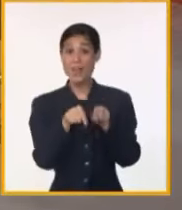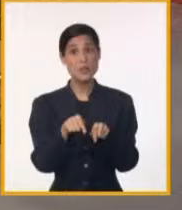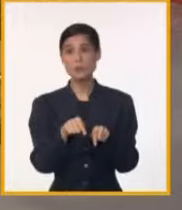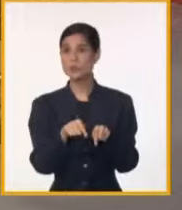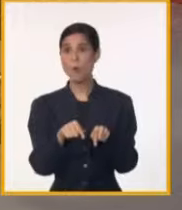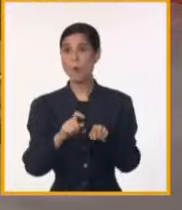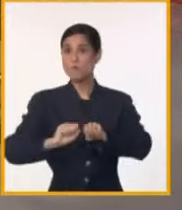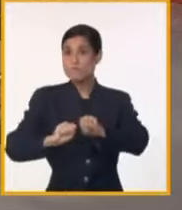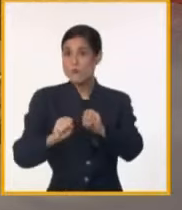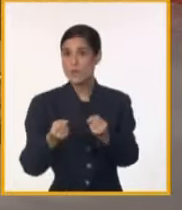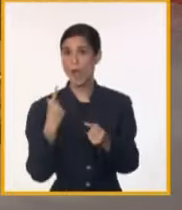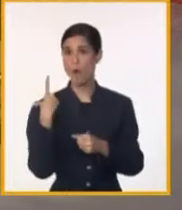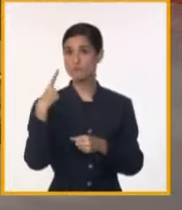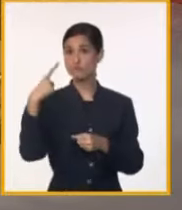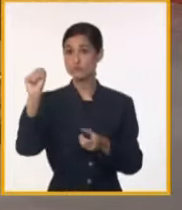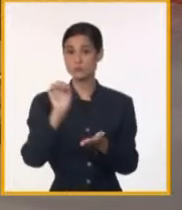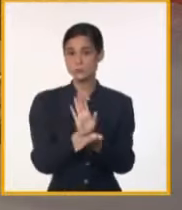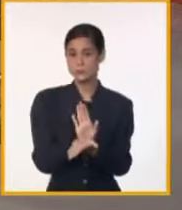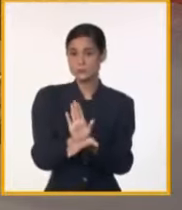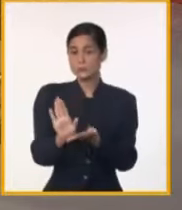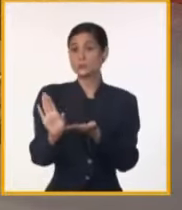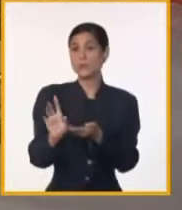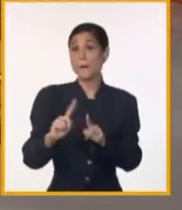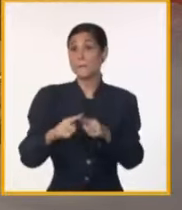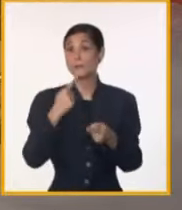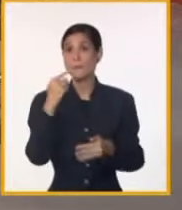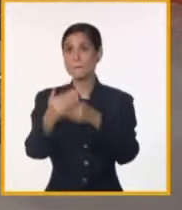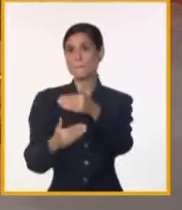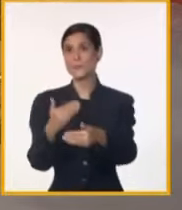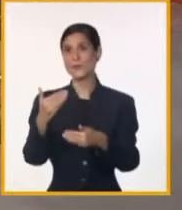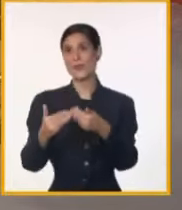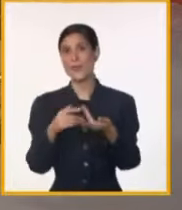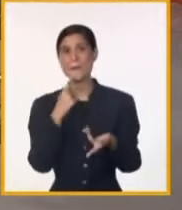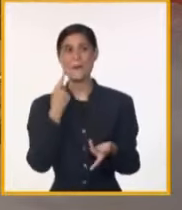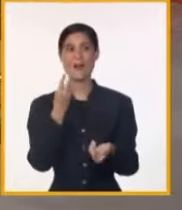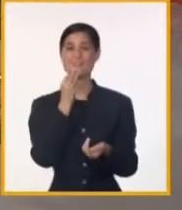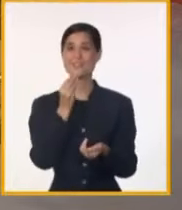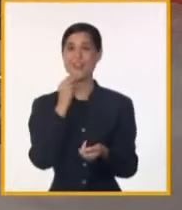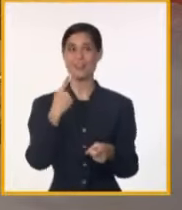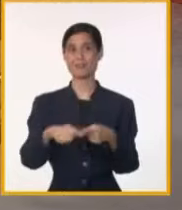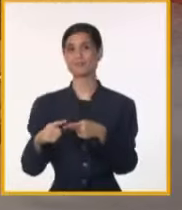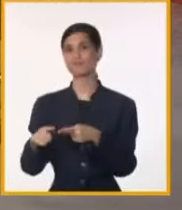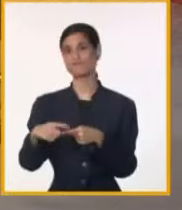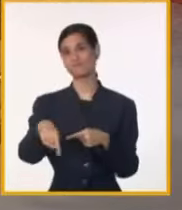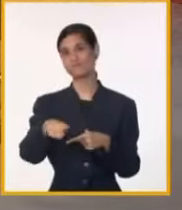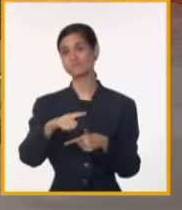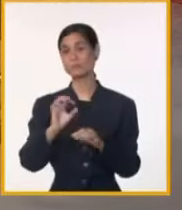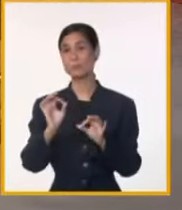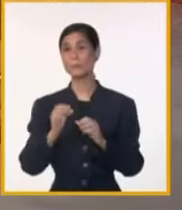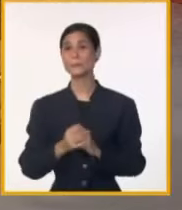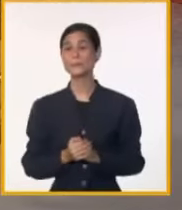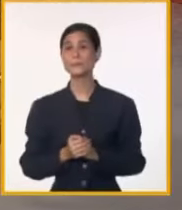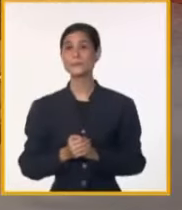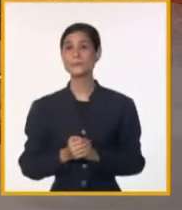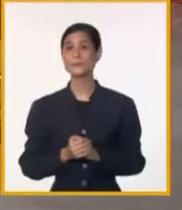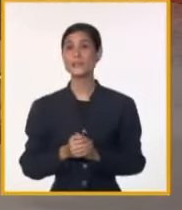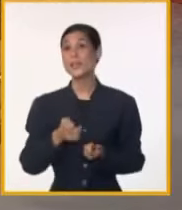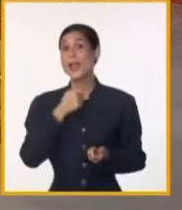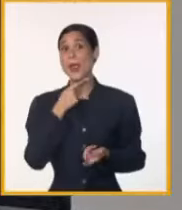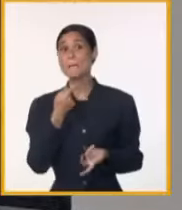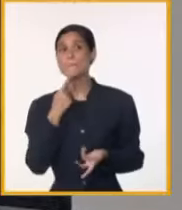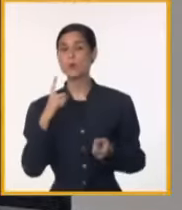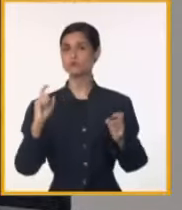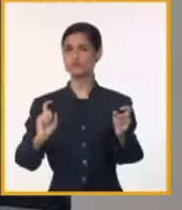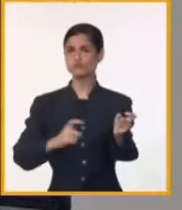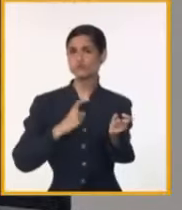que el país que ha que que le ha permitido a Israel durar un año en guerra con este de mantener una guerra de